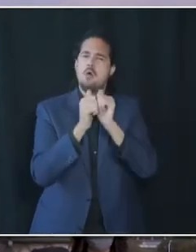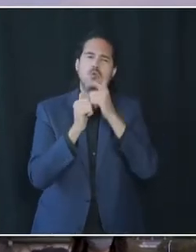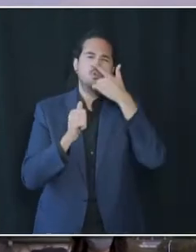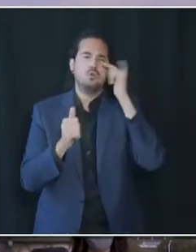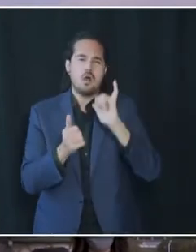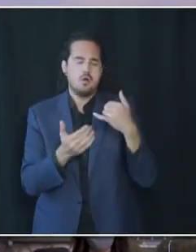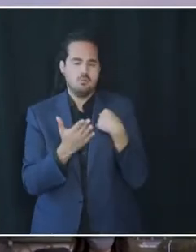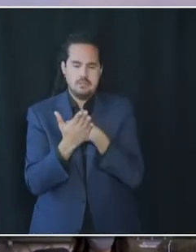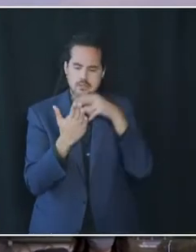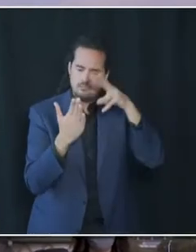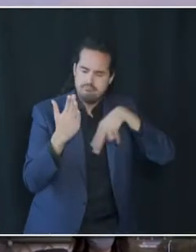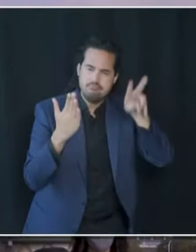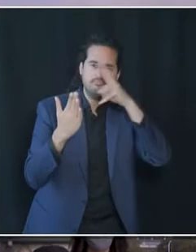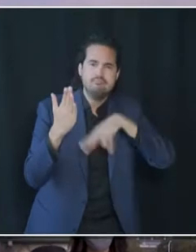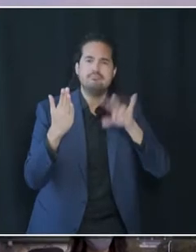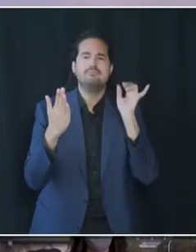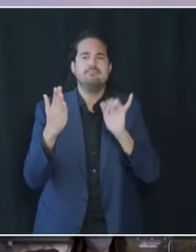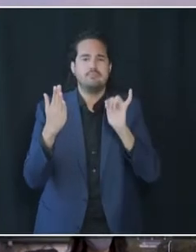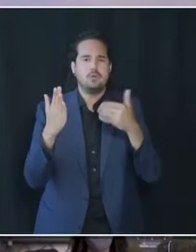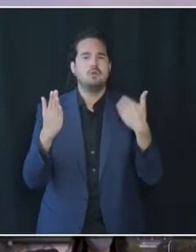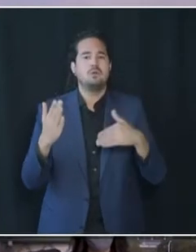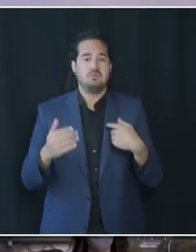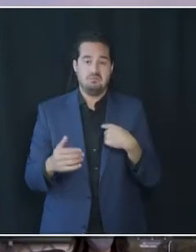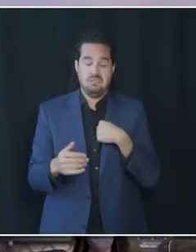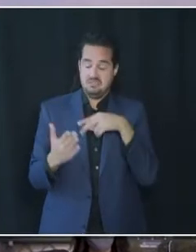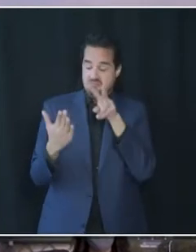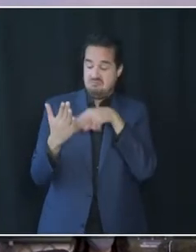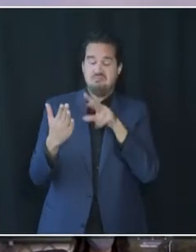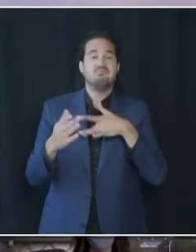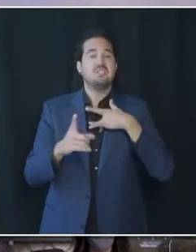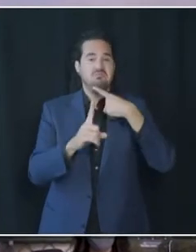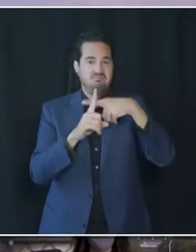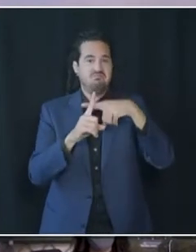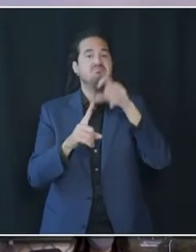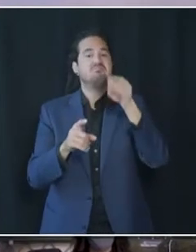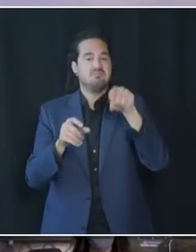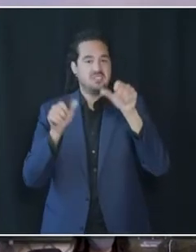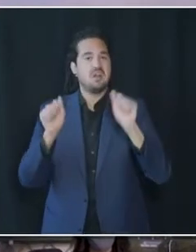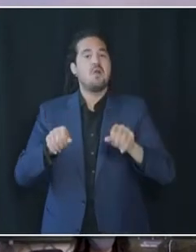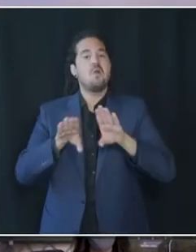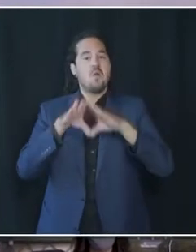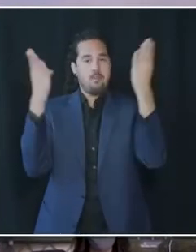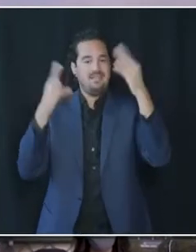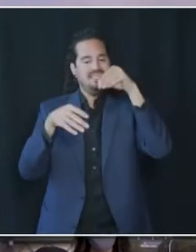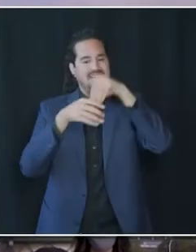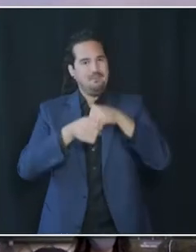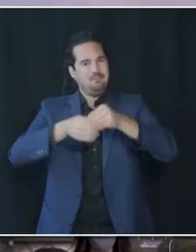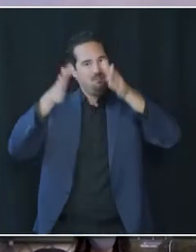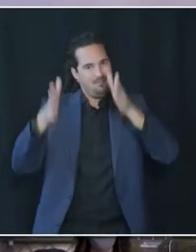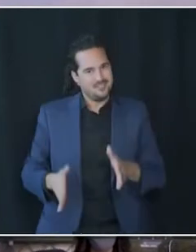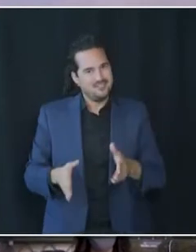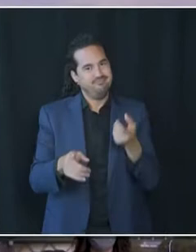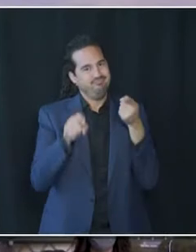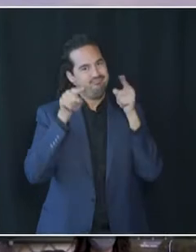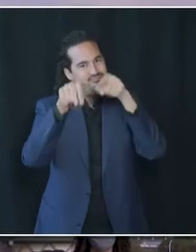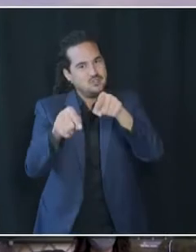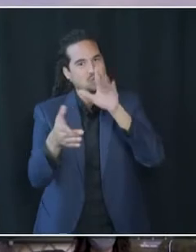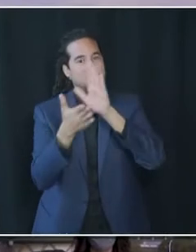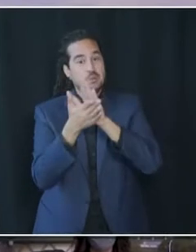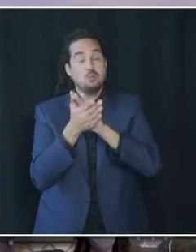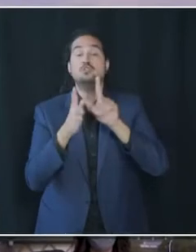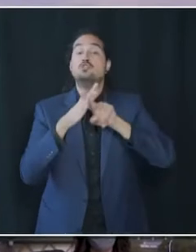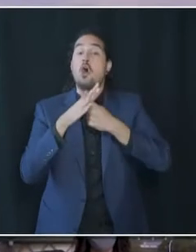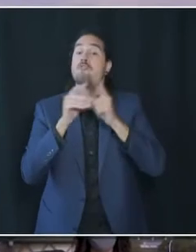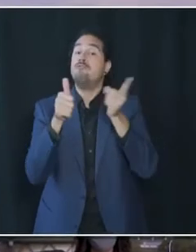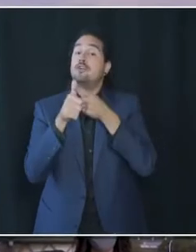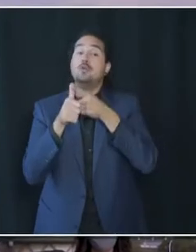esperamos poder llegar sin riesgo a la reapertura de escuelas para instrucción en persona comenzando con los estudiantes menores